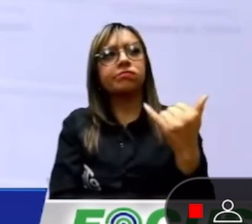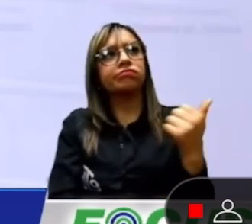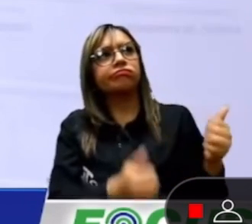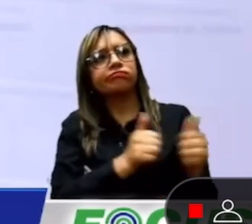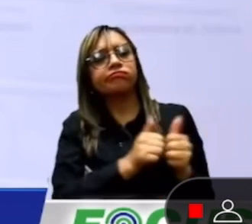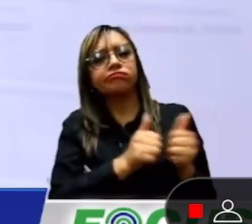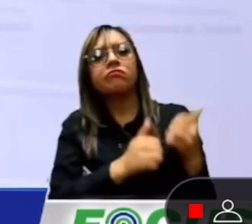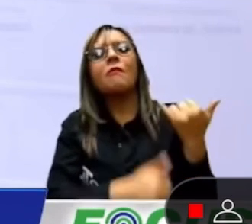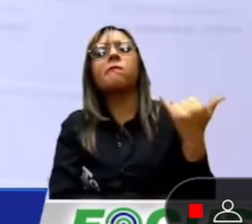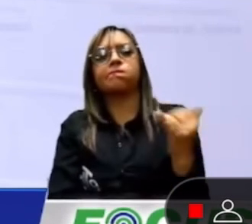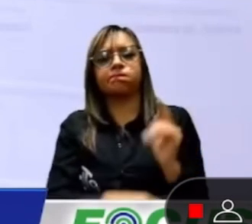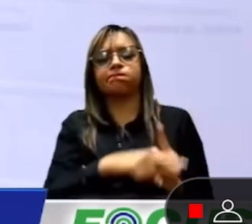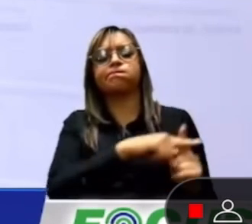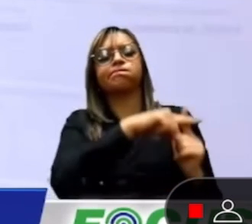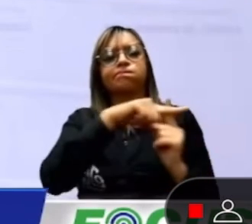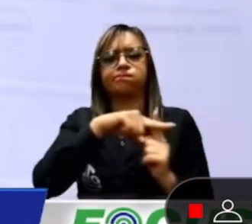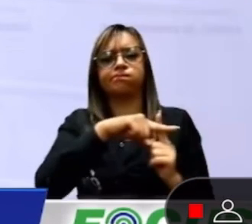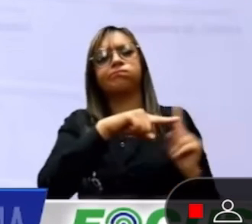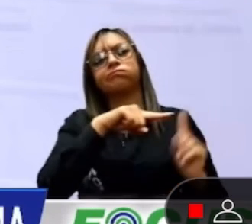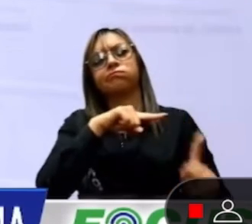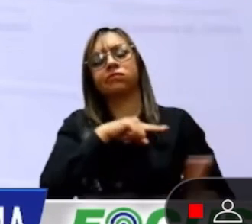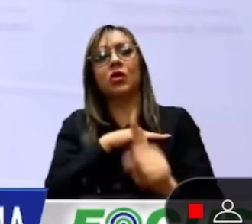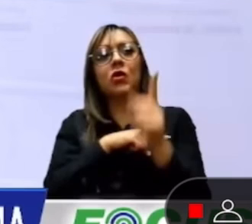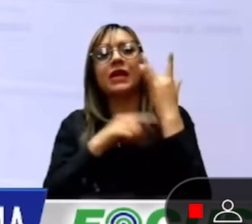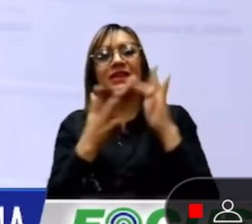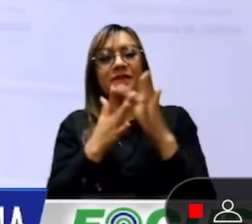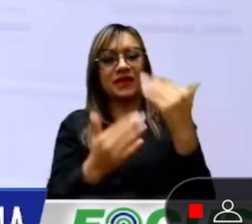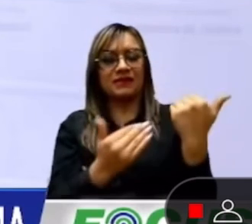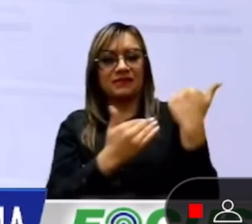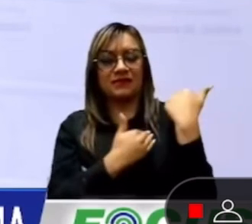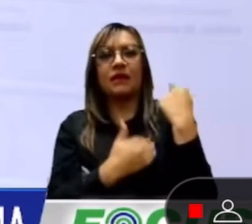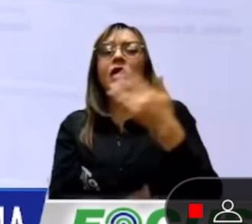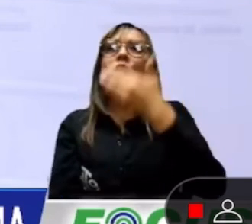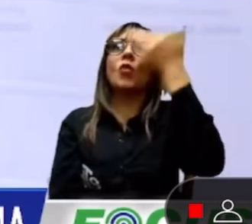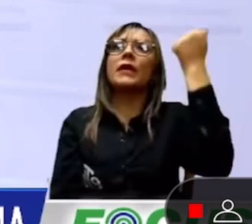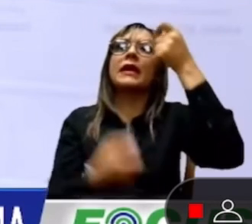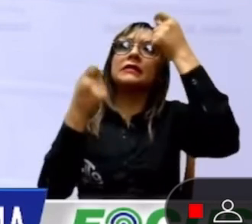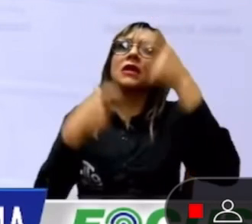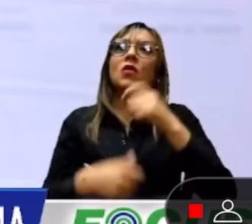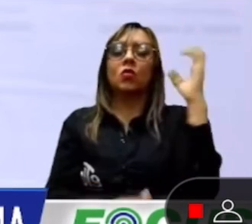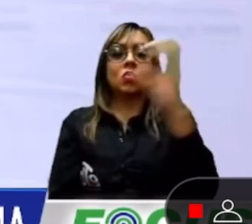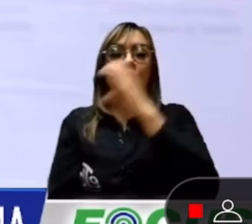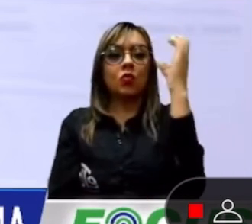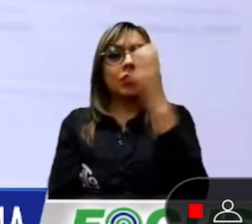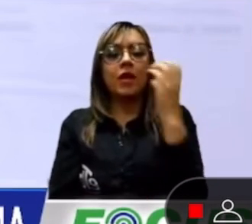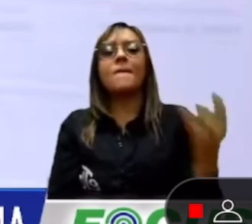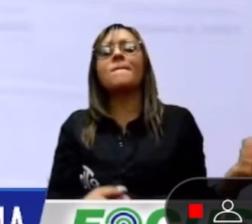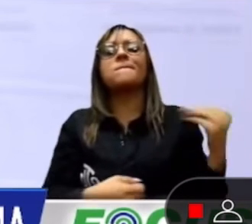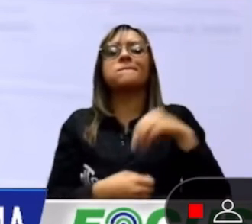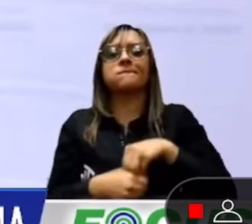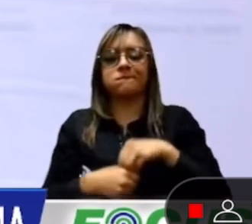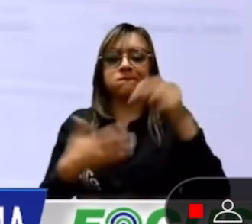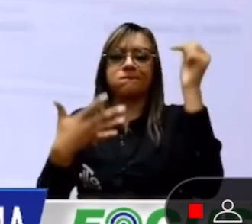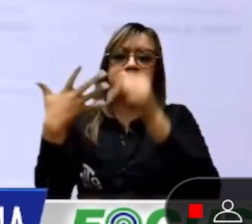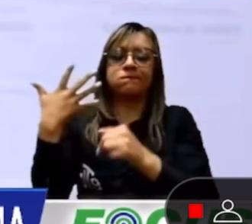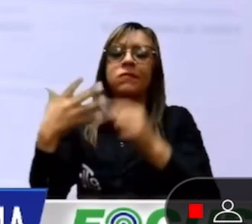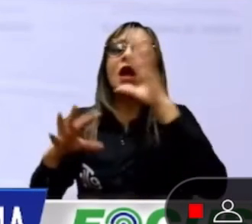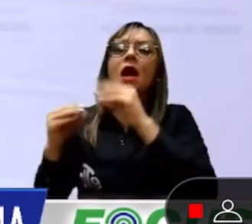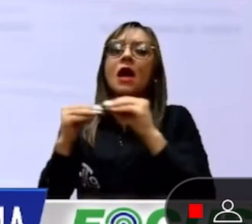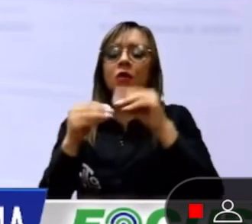ha acompañado y frente a su competencia no hay que olvidar que el estado colombiano suscribió varios